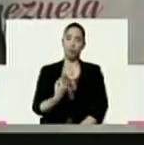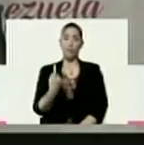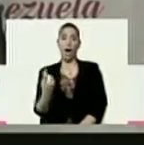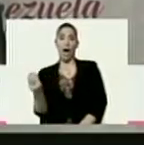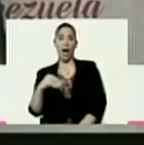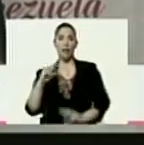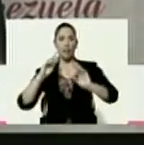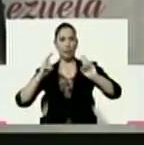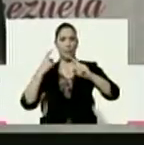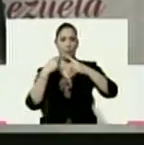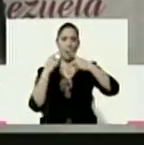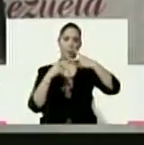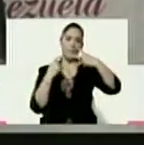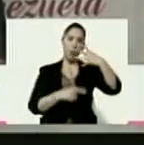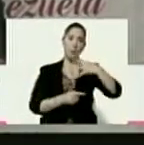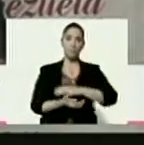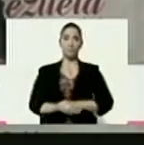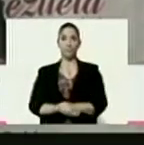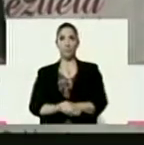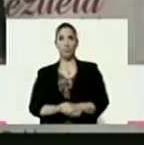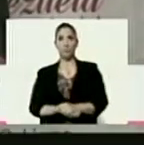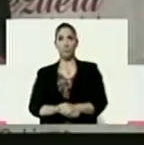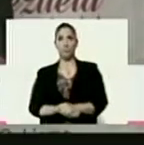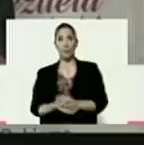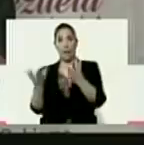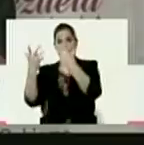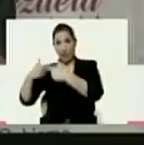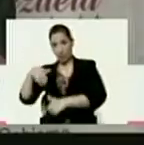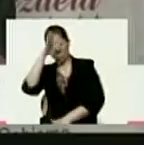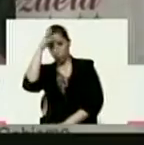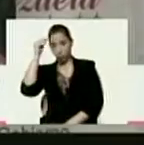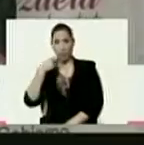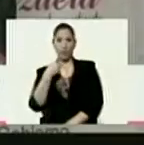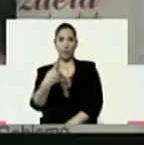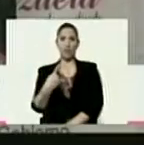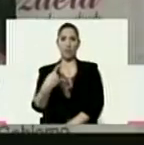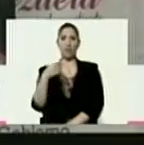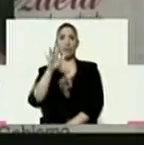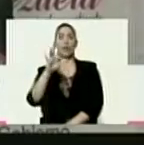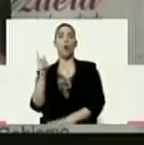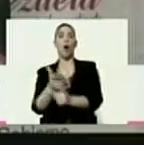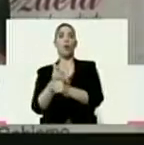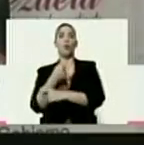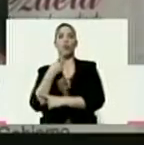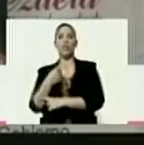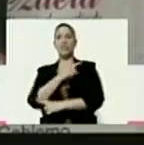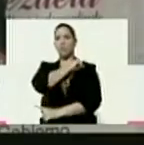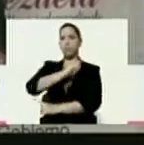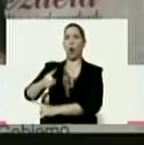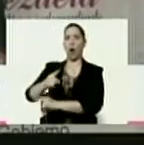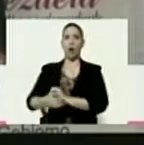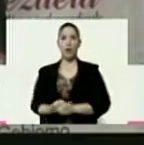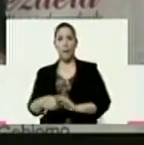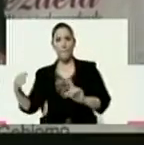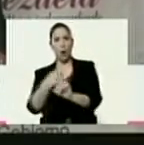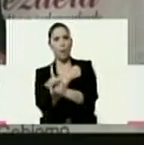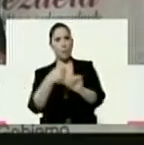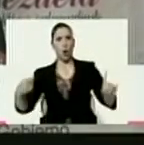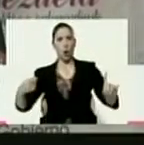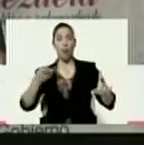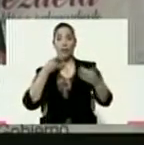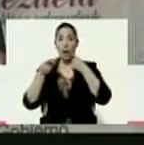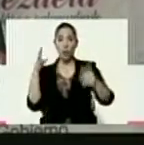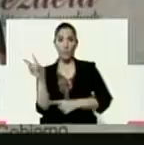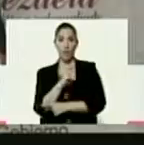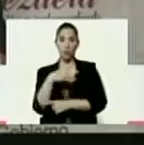temas, la administración Trump el día 5 de agosto lanza una orden ejecutiva brutal para agredir el diálogo